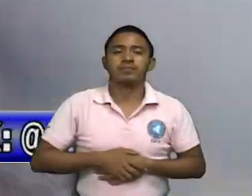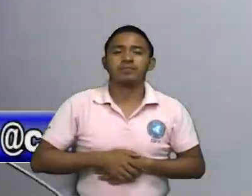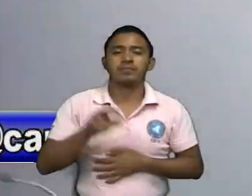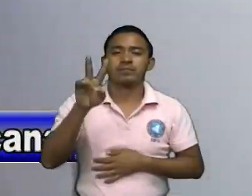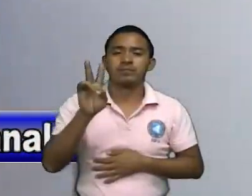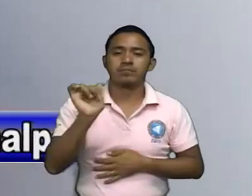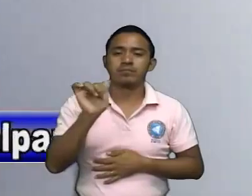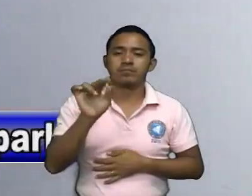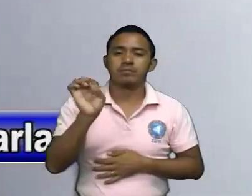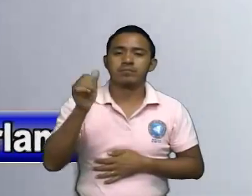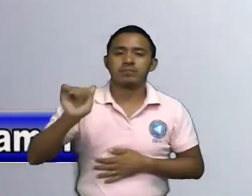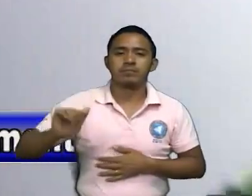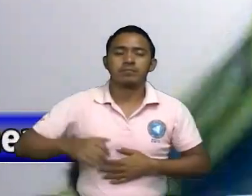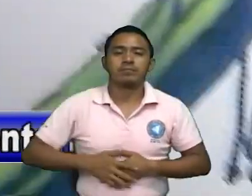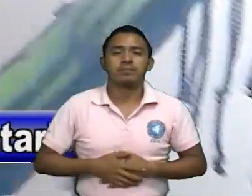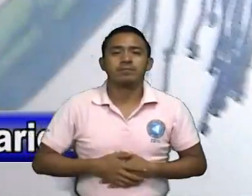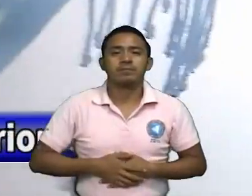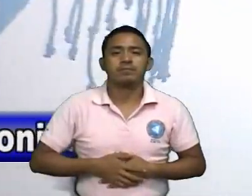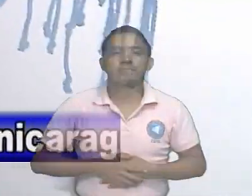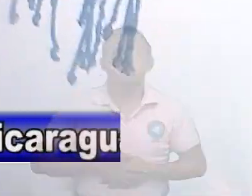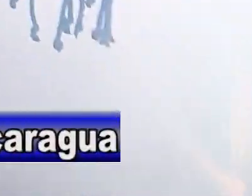les informó Vanessa Paz.